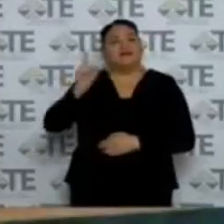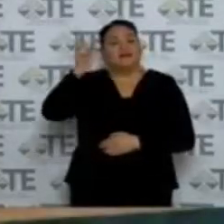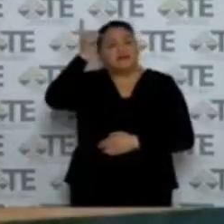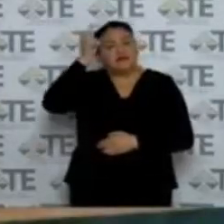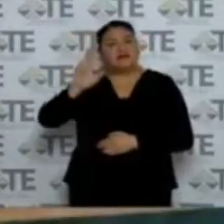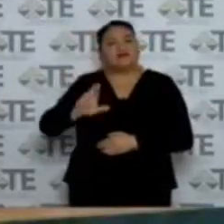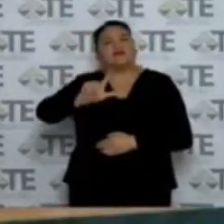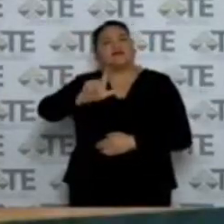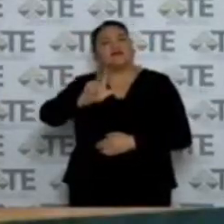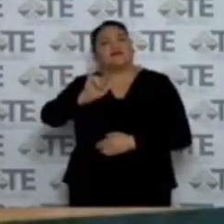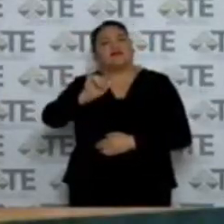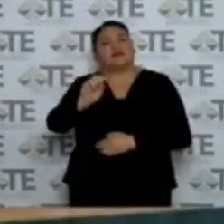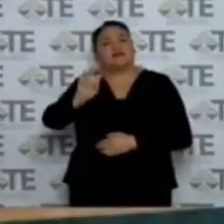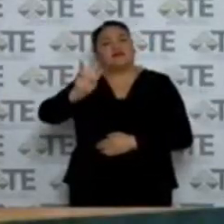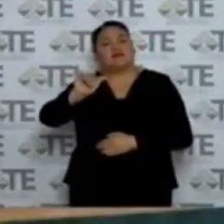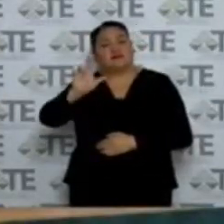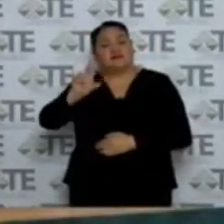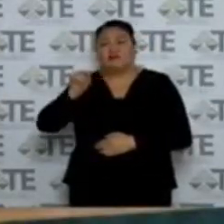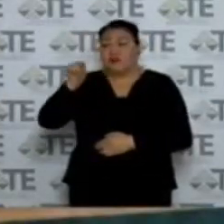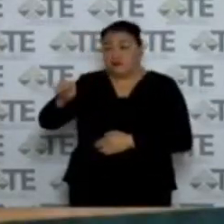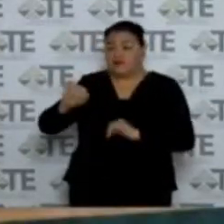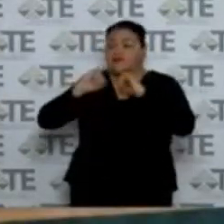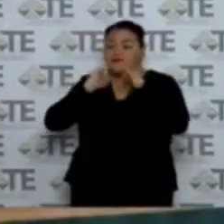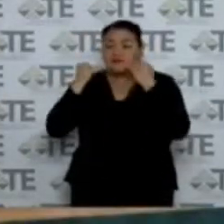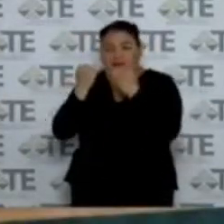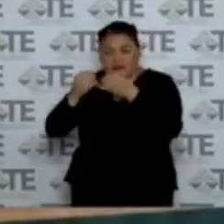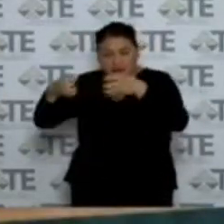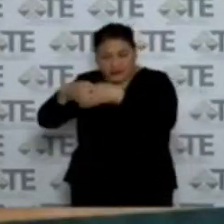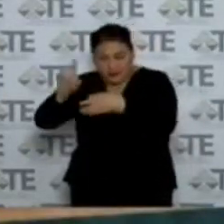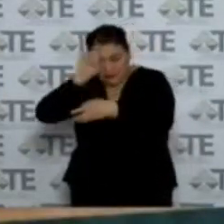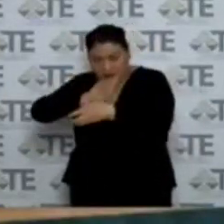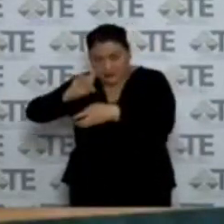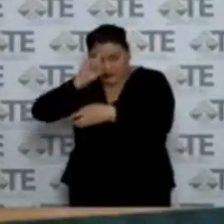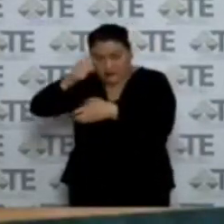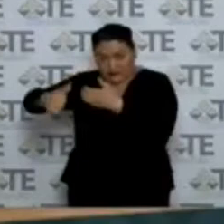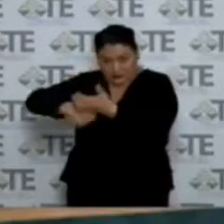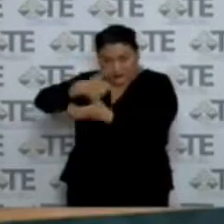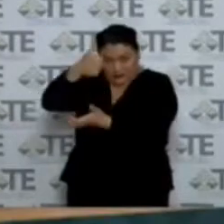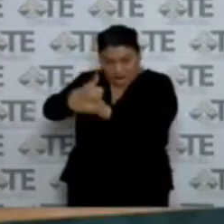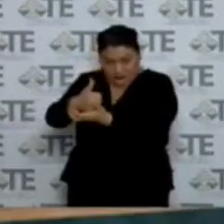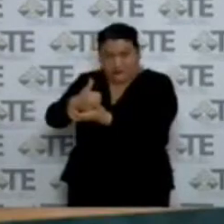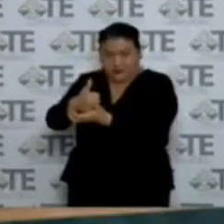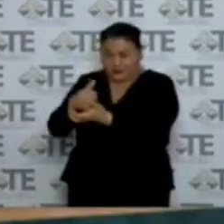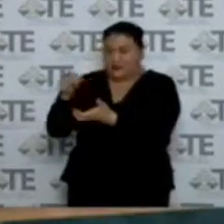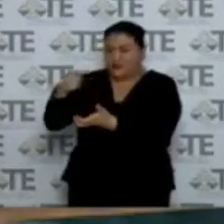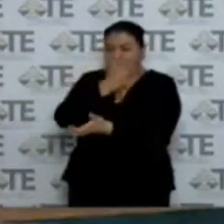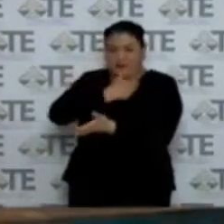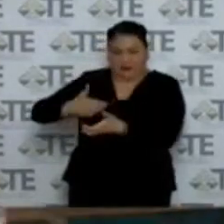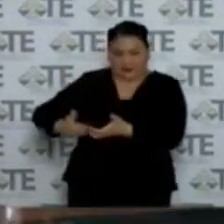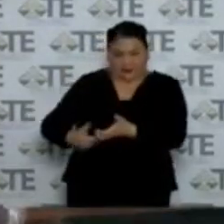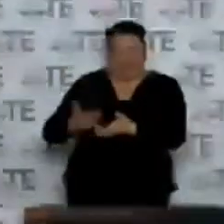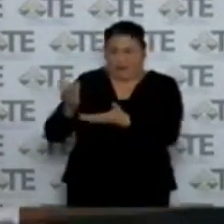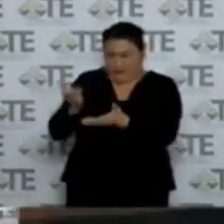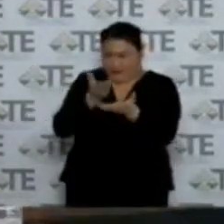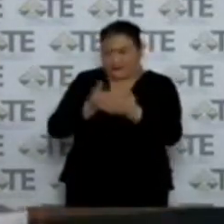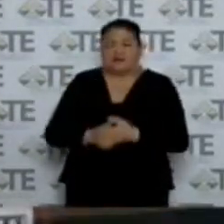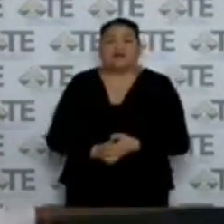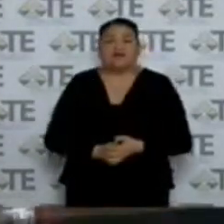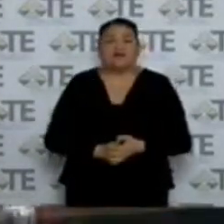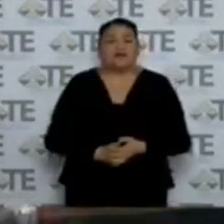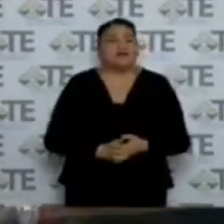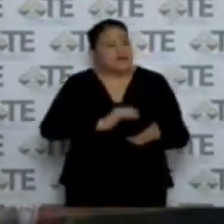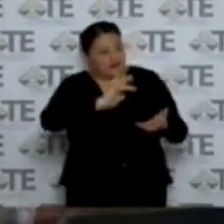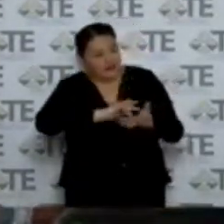Luis Wertmann Zaslav, presidente del Consejo Ciudadano de la Ciudad de México. Gracias, buenos días a todas y a